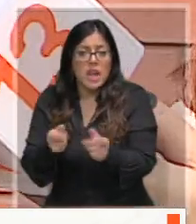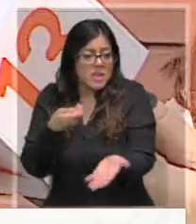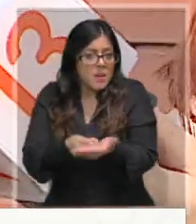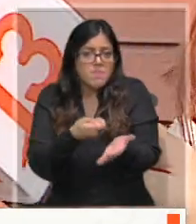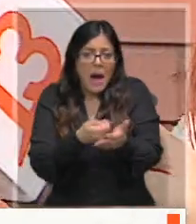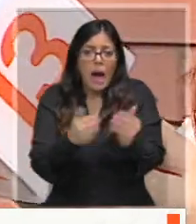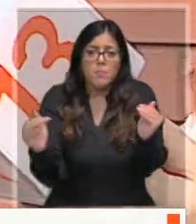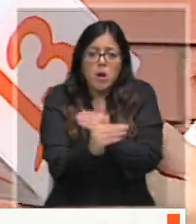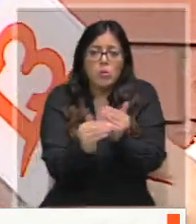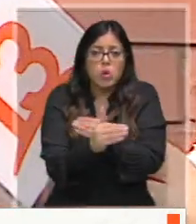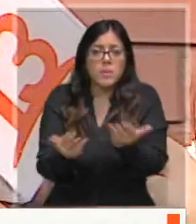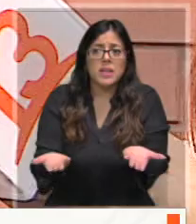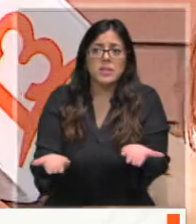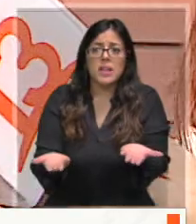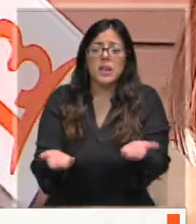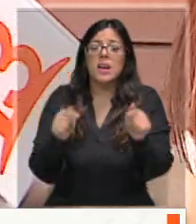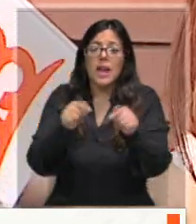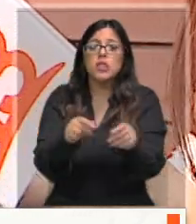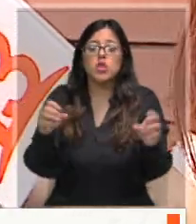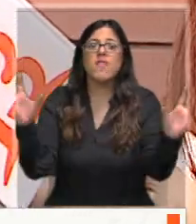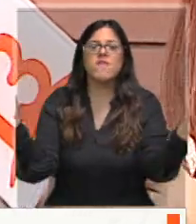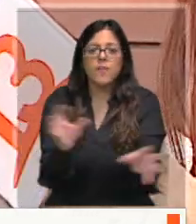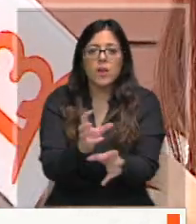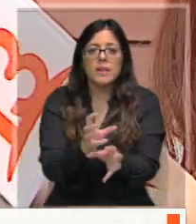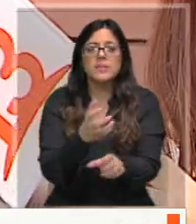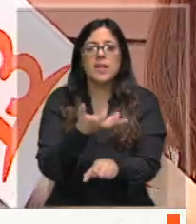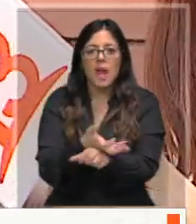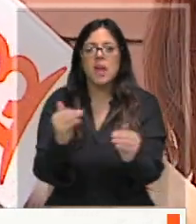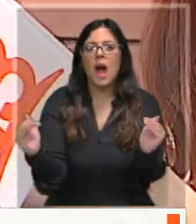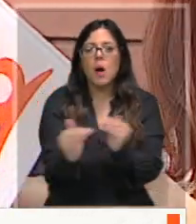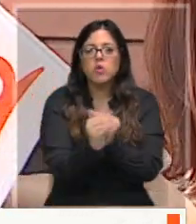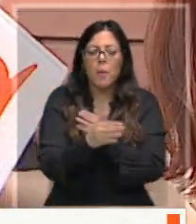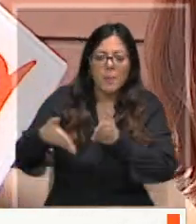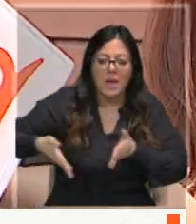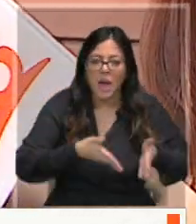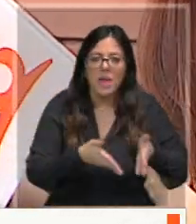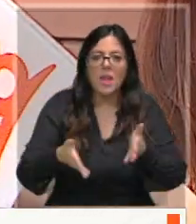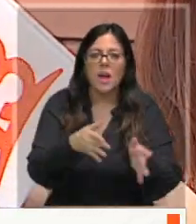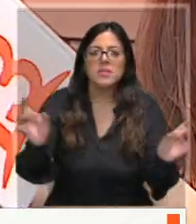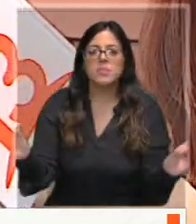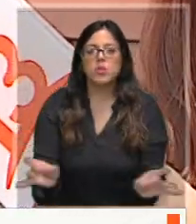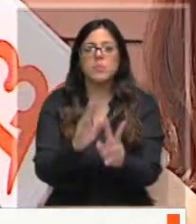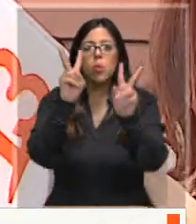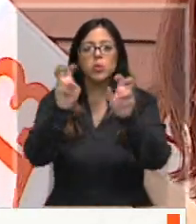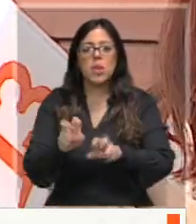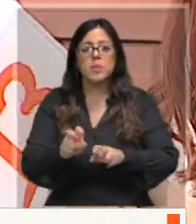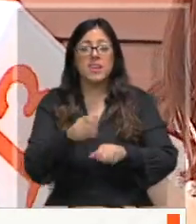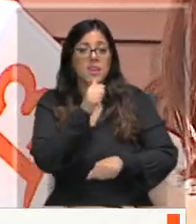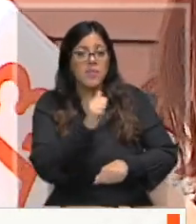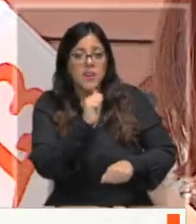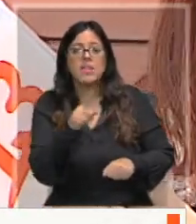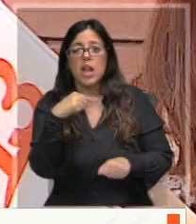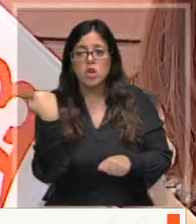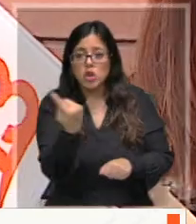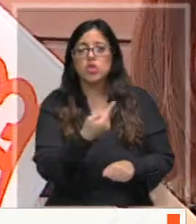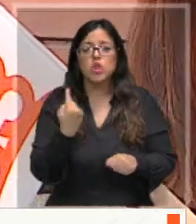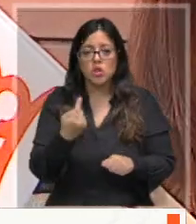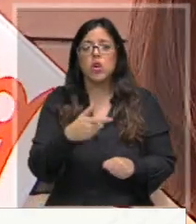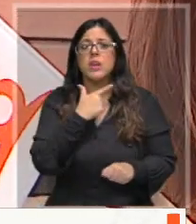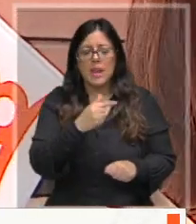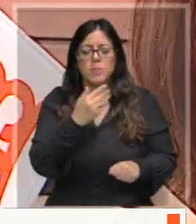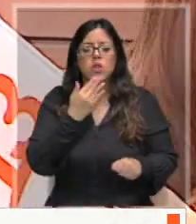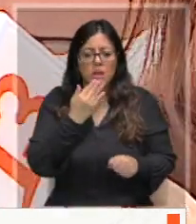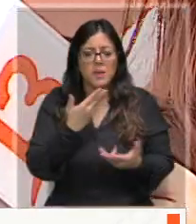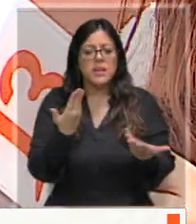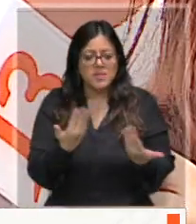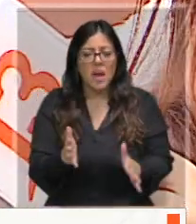Es un tipo, ¿no es cierto?, de violencia que se genera en la autopista, y si es que hay un vacío legal, nosotros estamos disponibles a poder abordar también ese